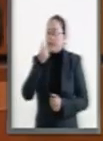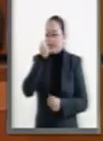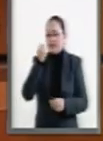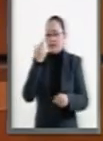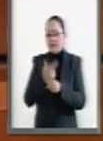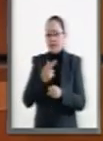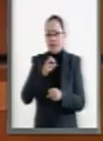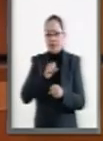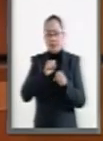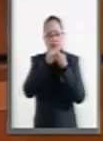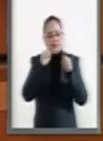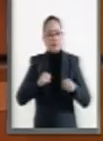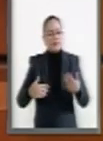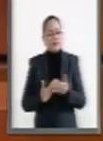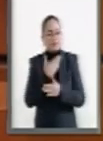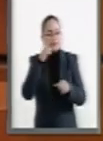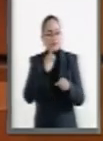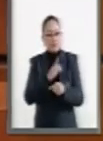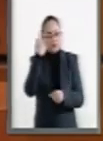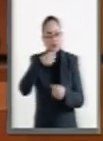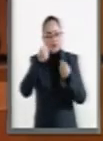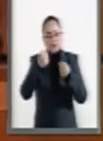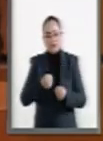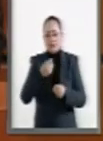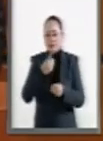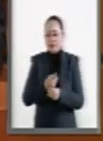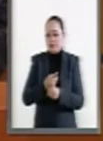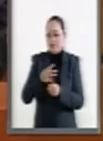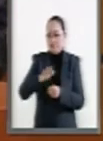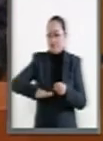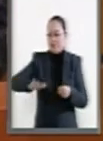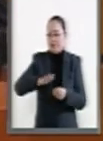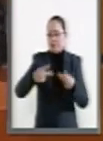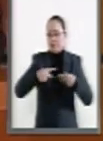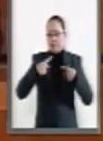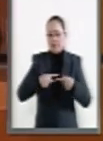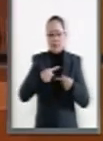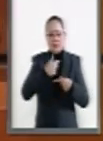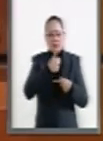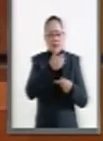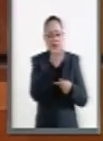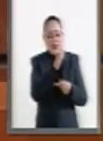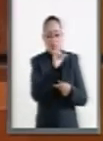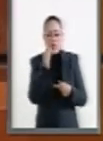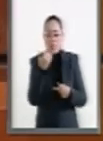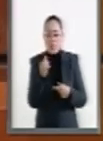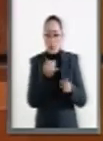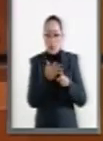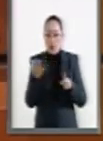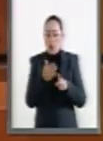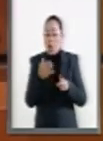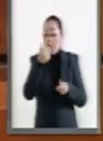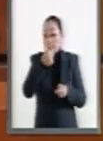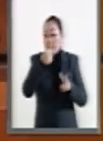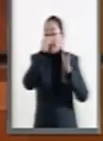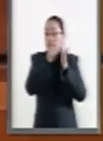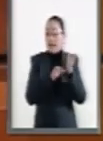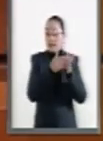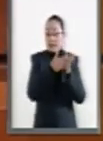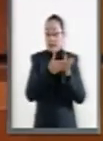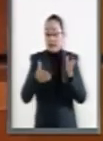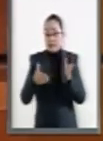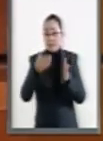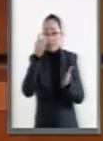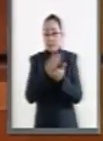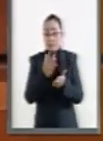Nacional de Seguridad Pública, durante el primer semestre del presente año, solo durante el primer semestre de este año,